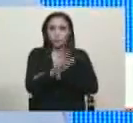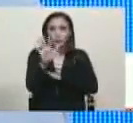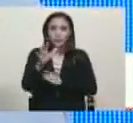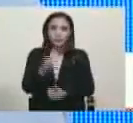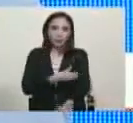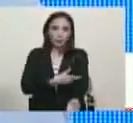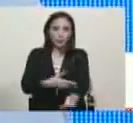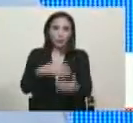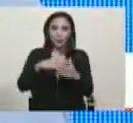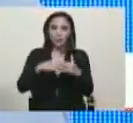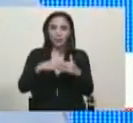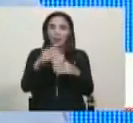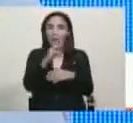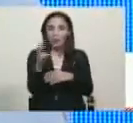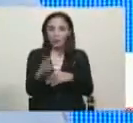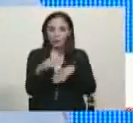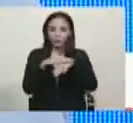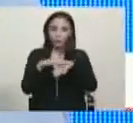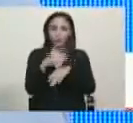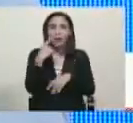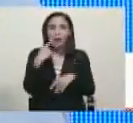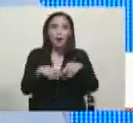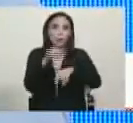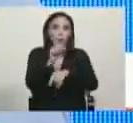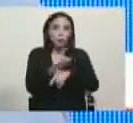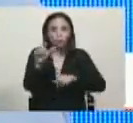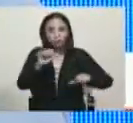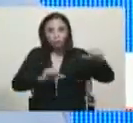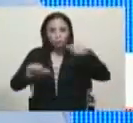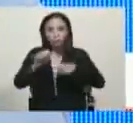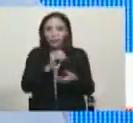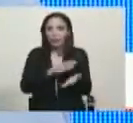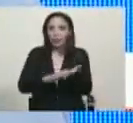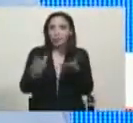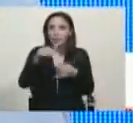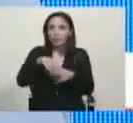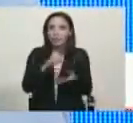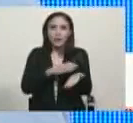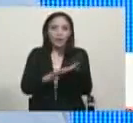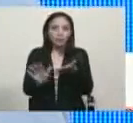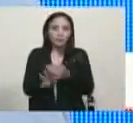38.555 millones de euros, solo en laboratorio. Gratiñán, gratuito.